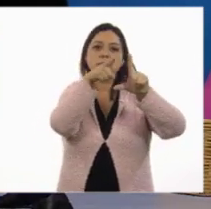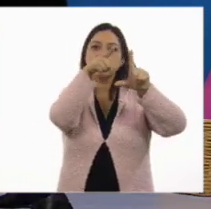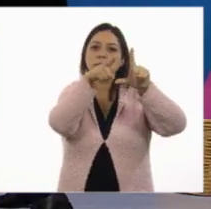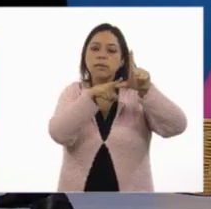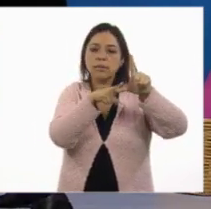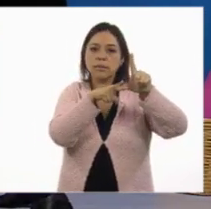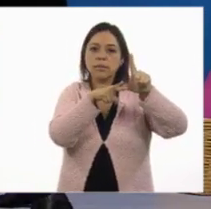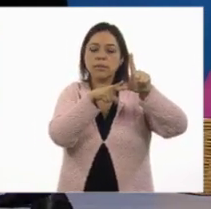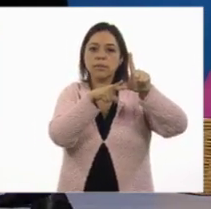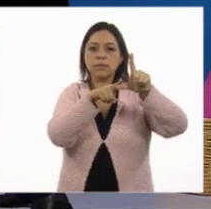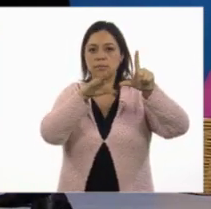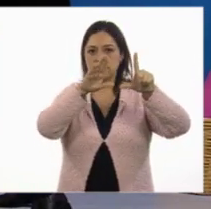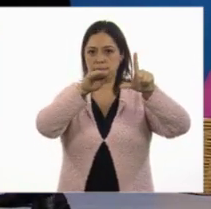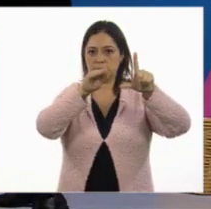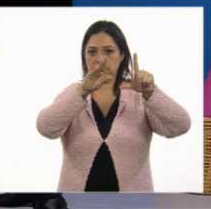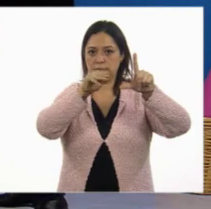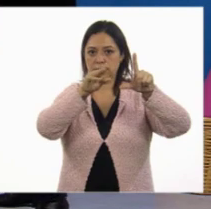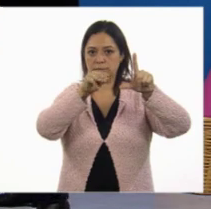recto.